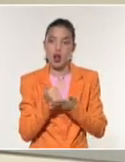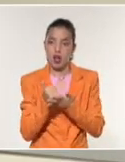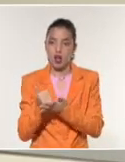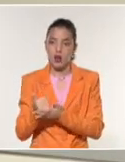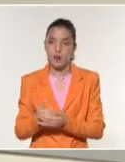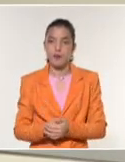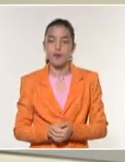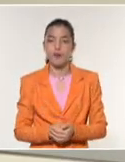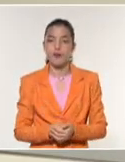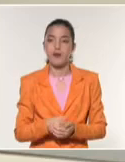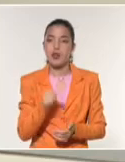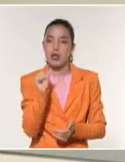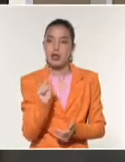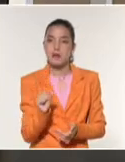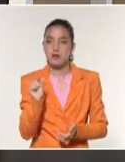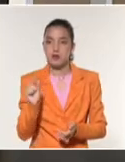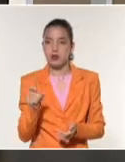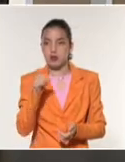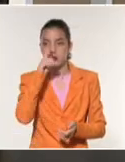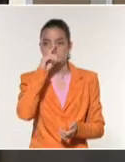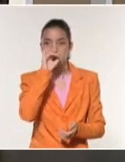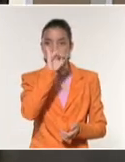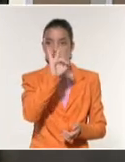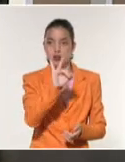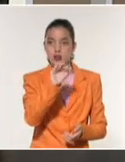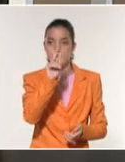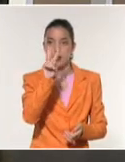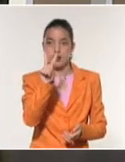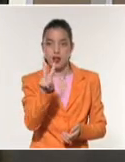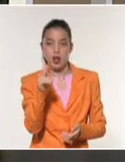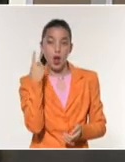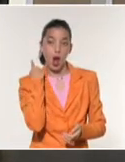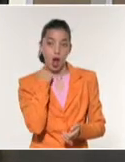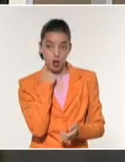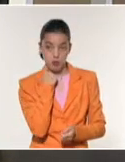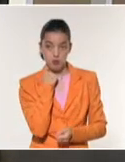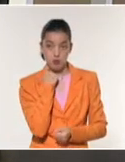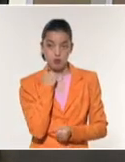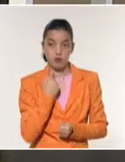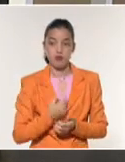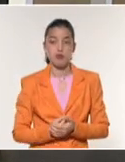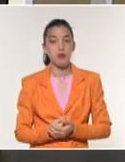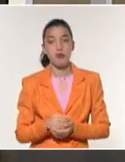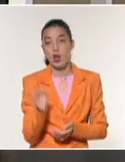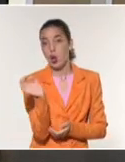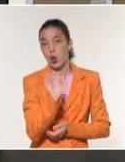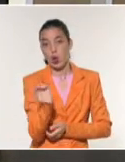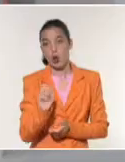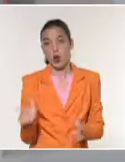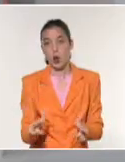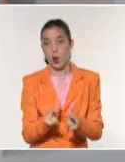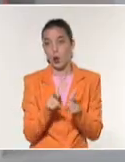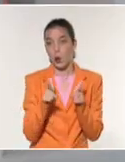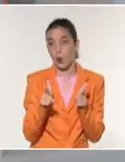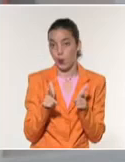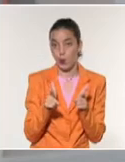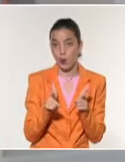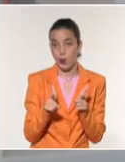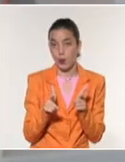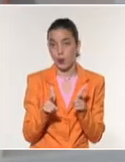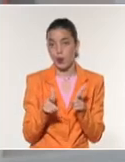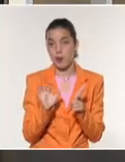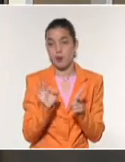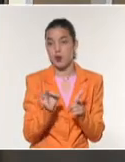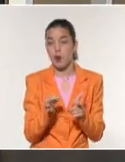tiene 72 años de O sea, edad. aunque es multireincidente, no ha cumplido los 2/3 de la sanción, como tiene 72 años, ustedes le otorgaron la